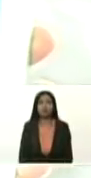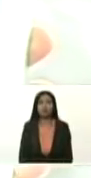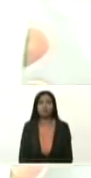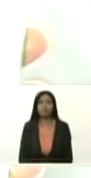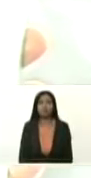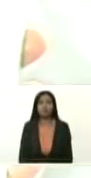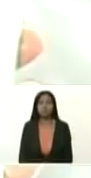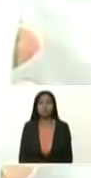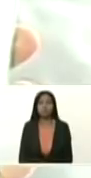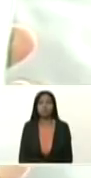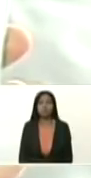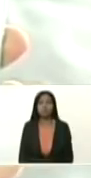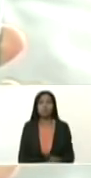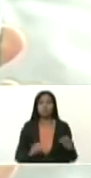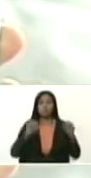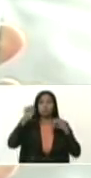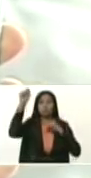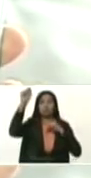con super bigote.